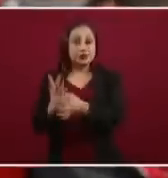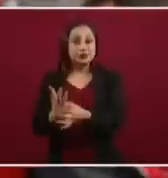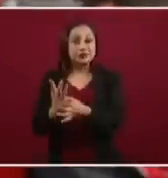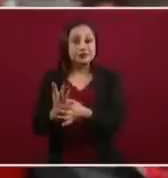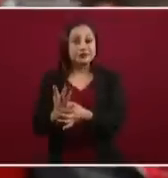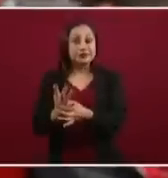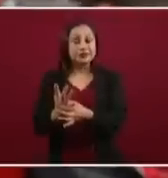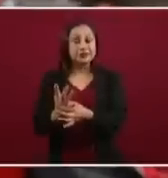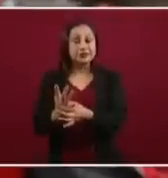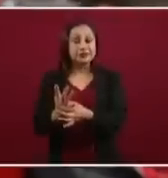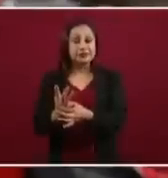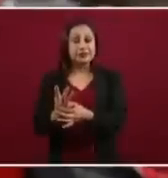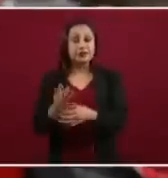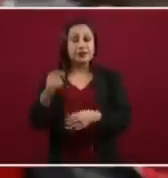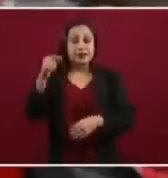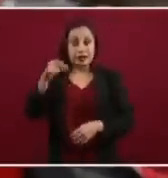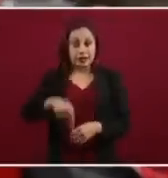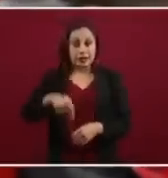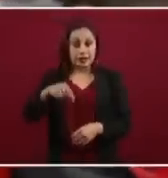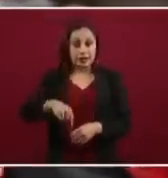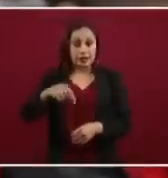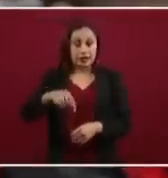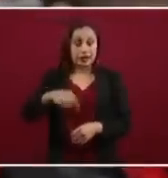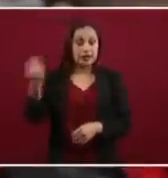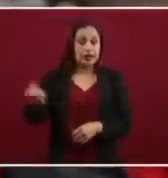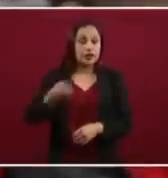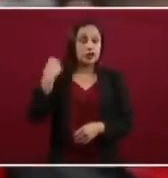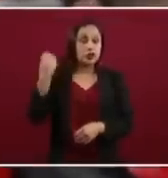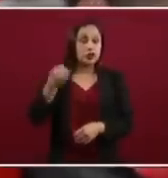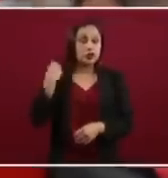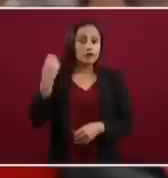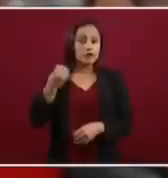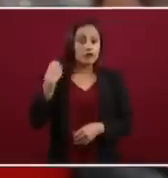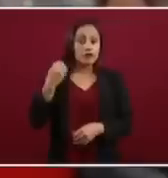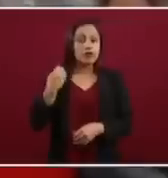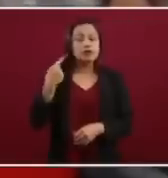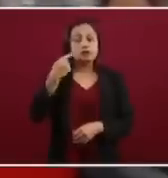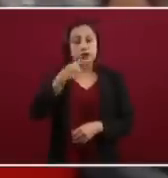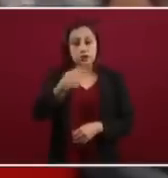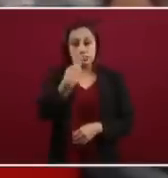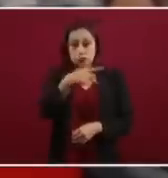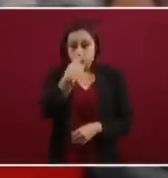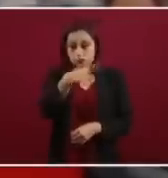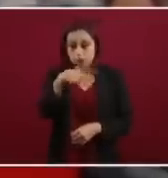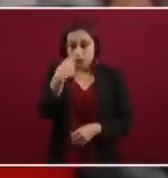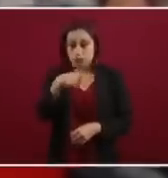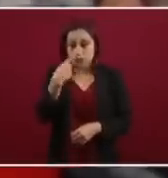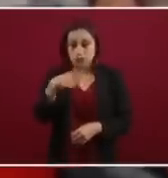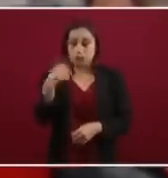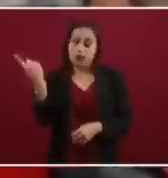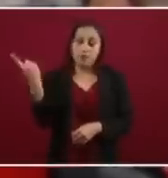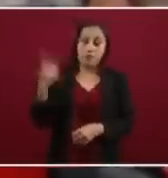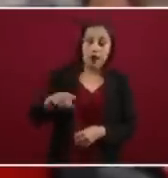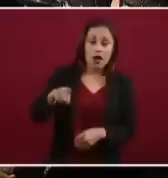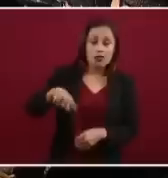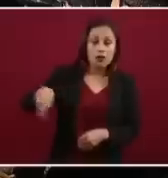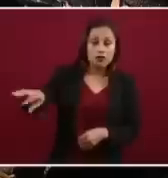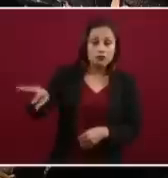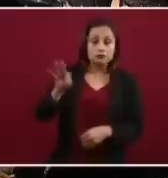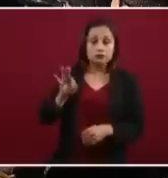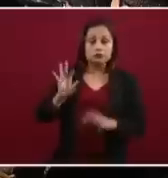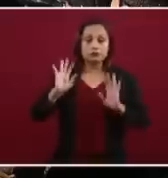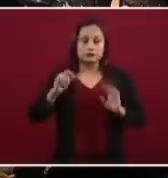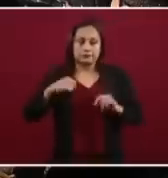mañanera, bueno, de la conferencia que se le ha denominado mañanera que usted preside en este momento. Entonces, quisiera esos dos puntos, por